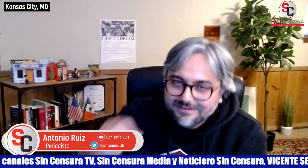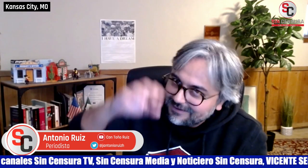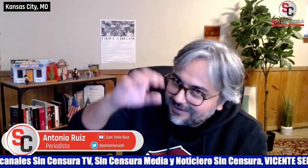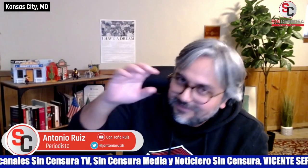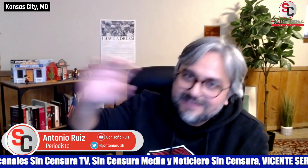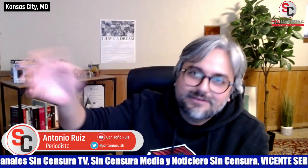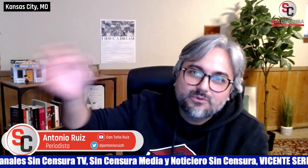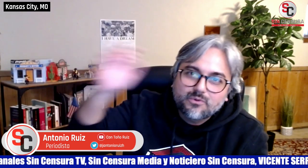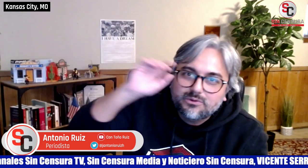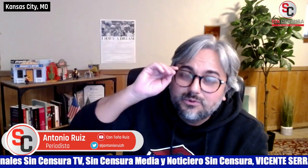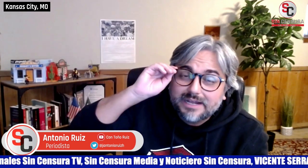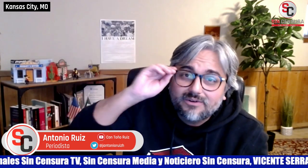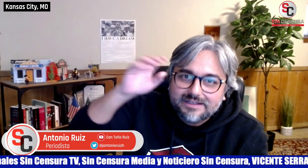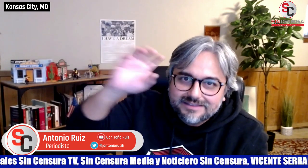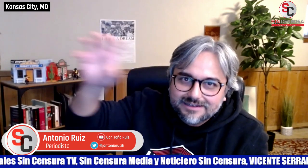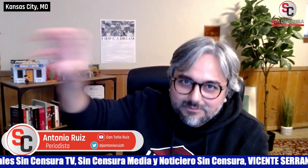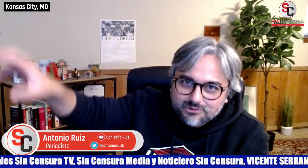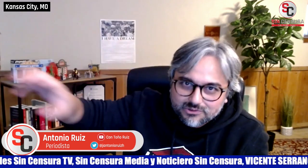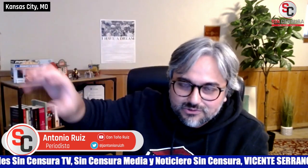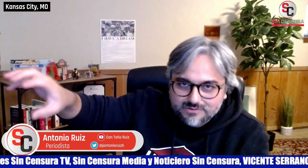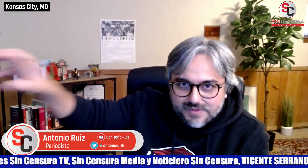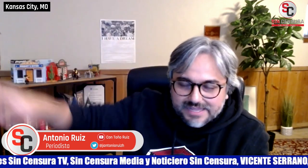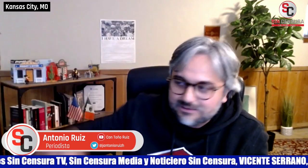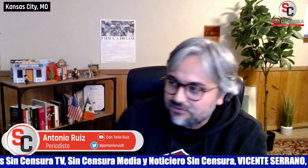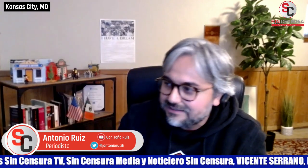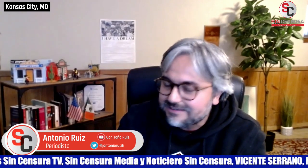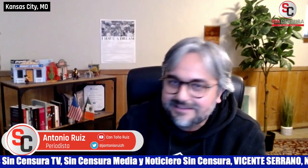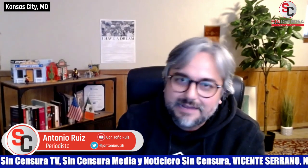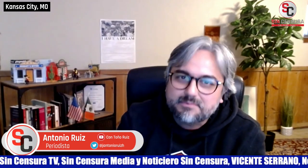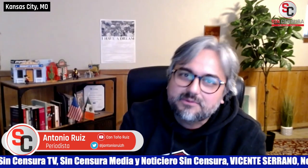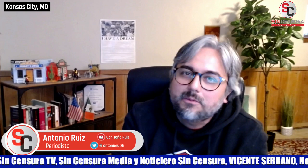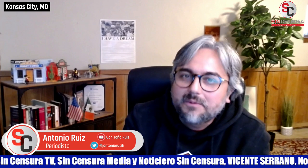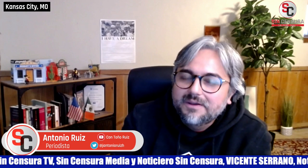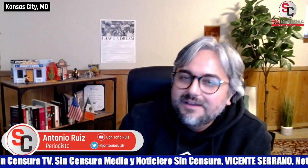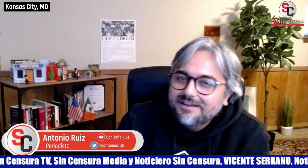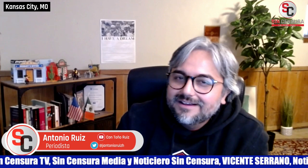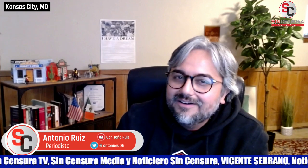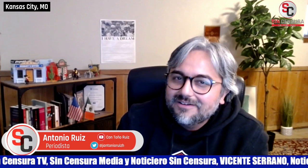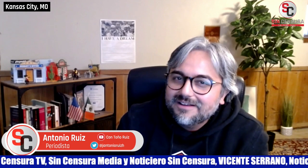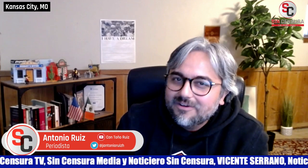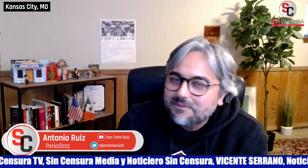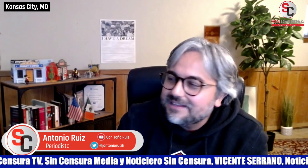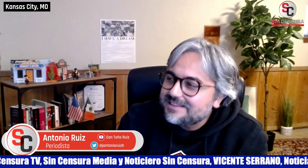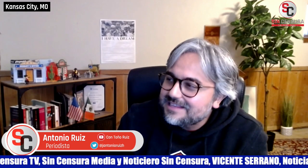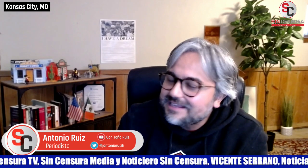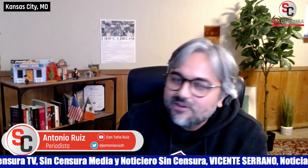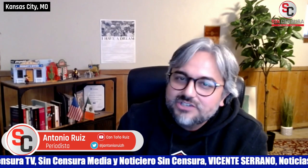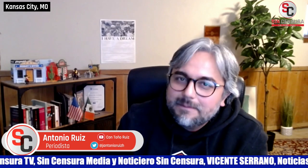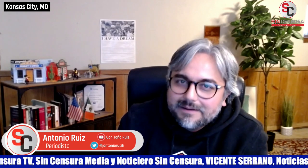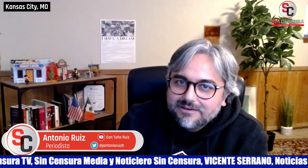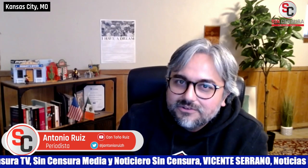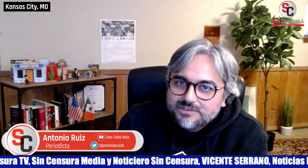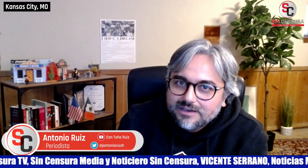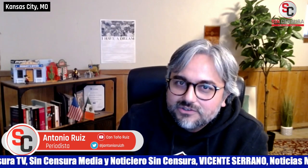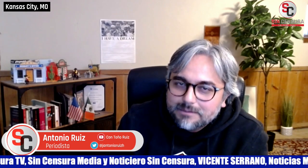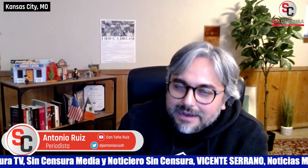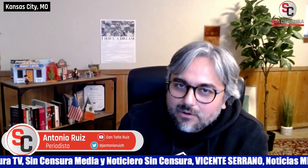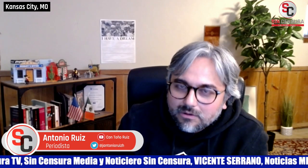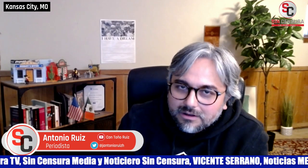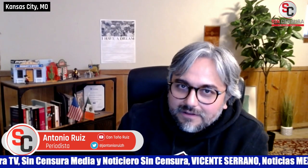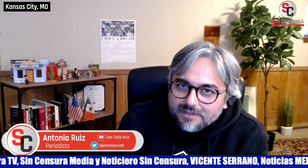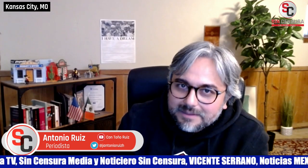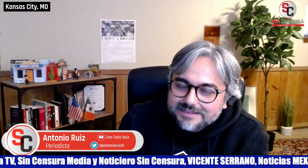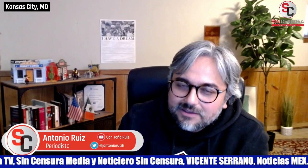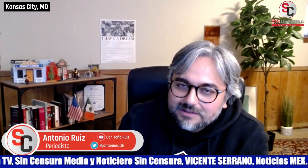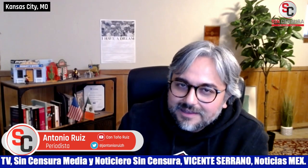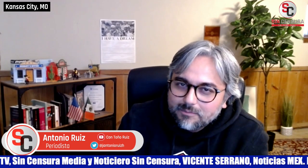¿no? Es una pseudocultura, ¿no? Que tiene muchos datos y etcétera, y pues cómo se entiende que a un